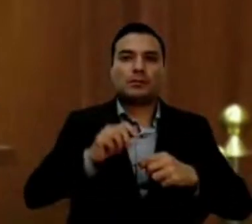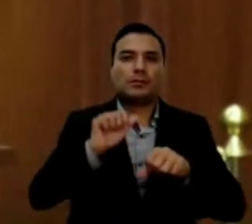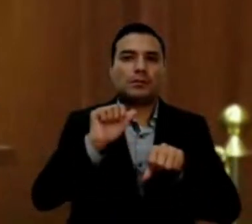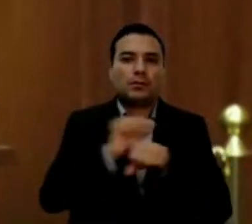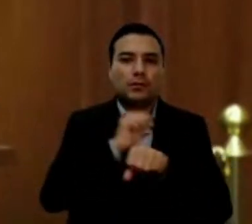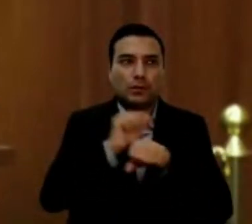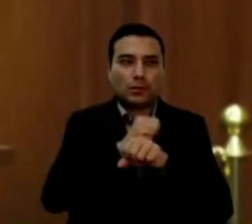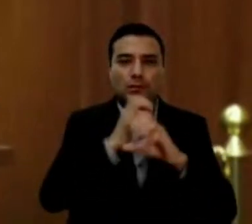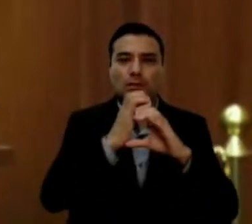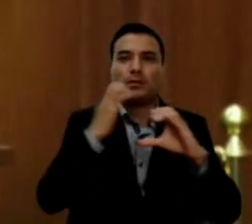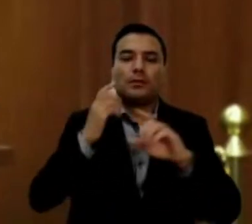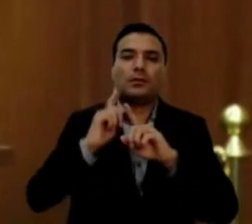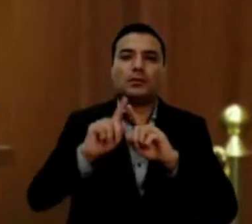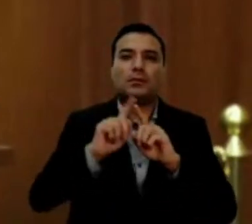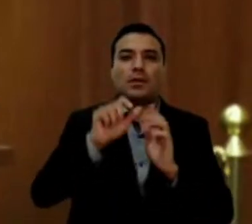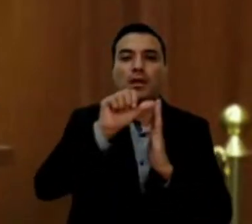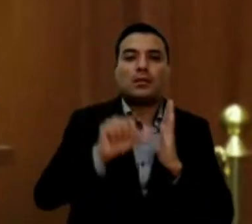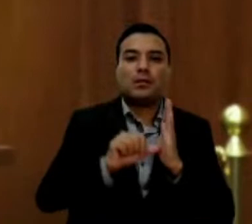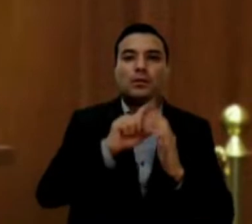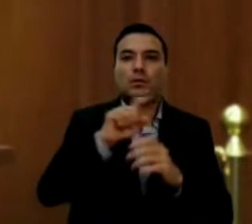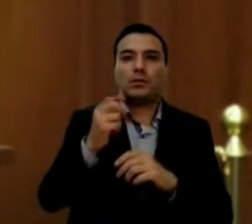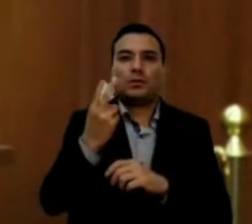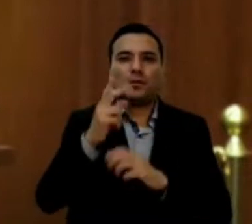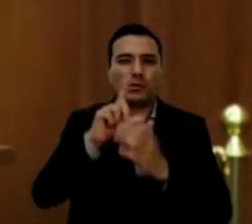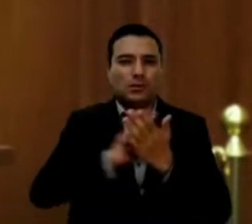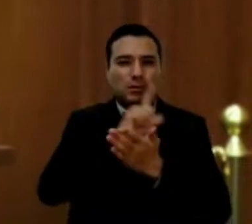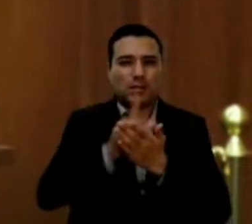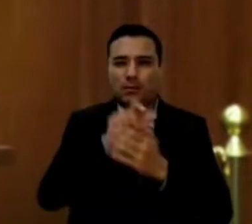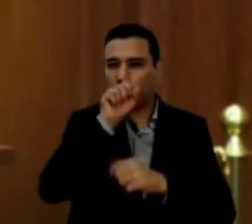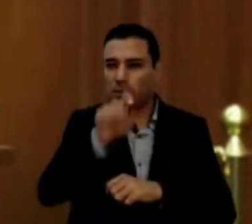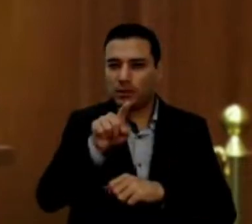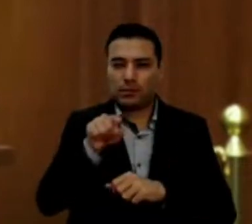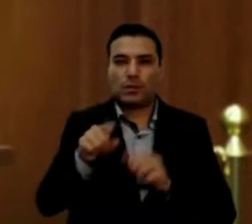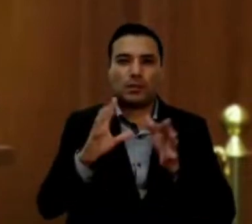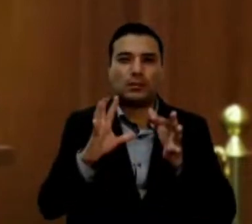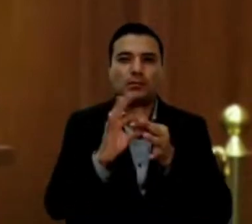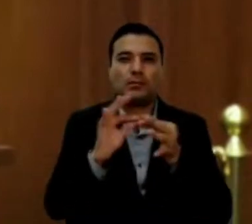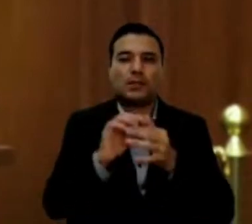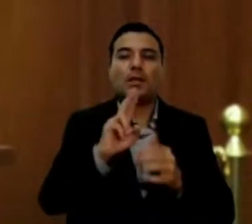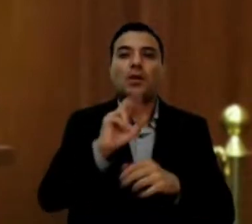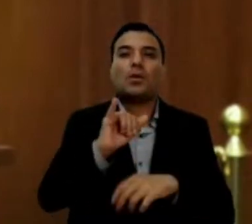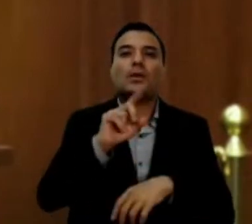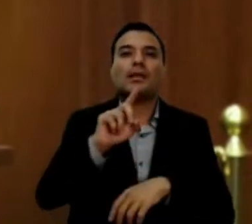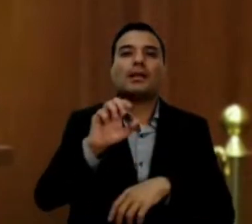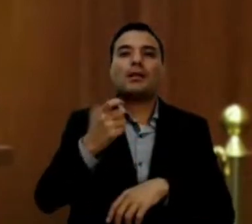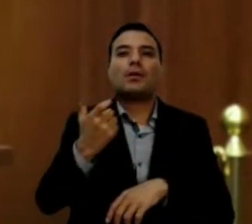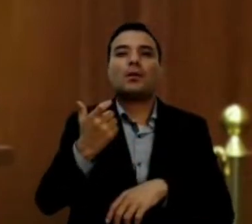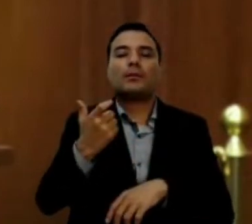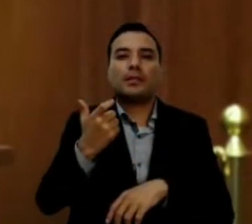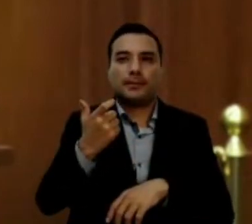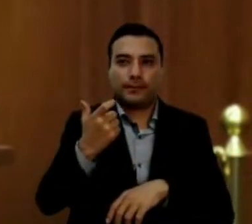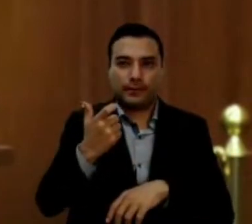el artículo 102 de la ley en comento hace referencia de las unidades económicas que